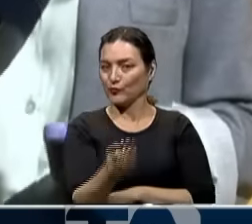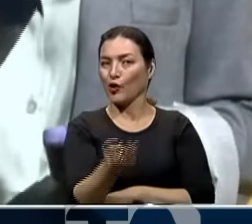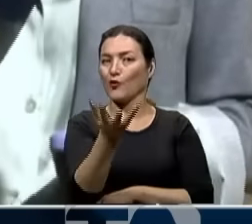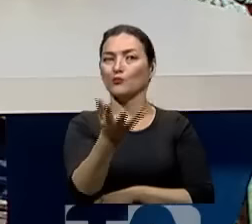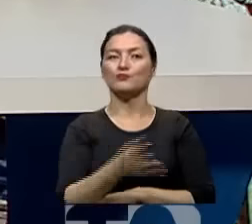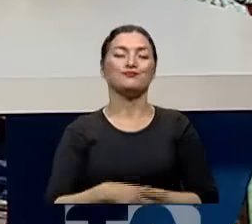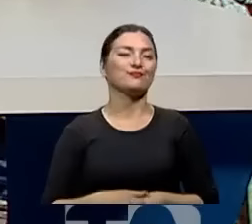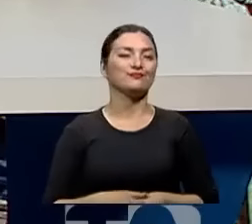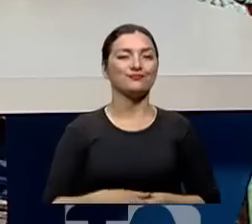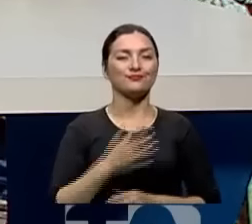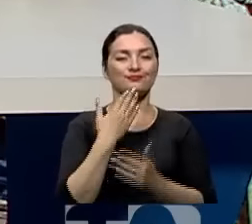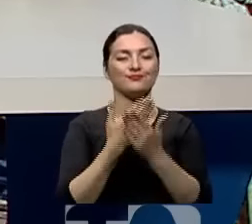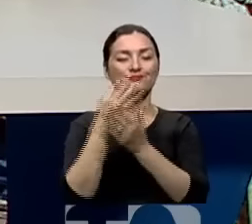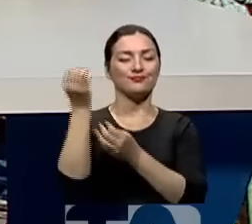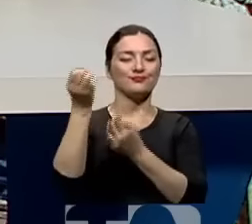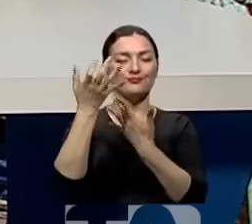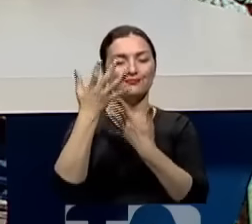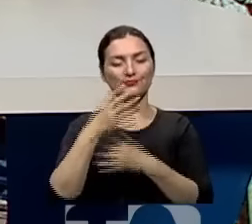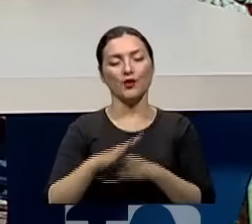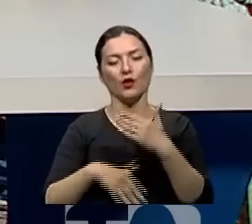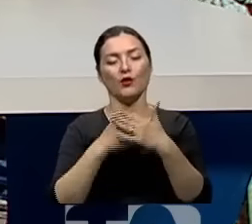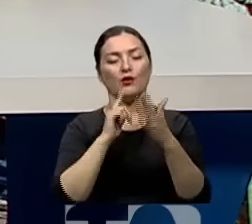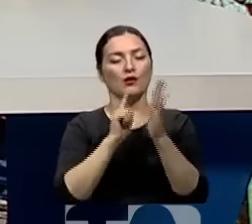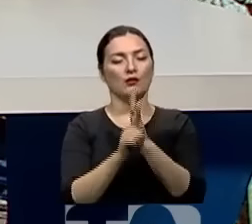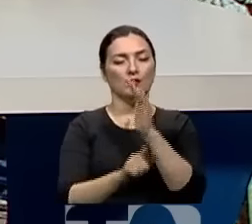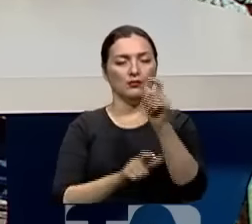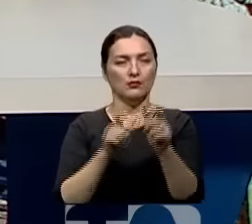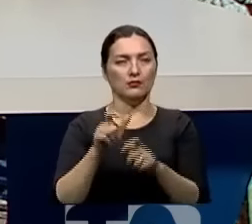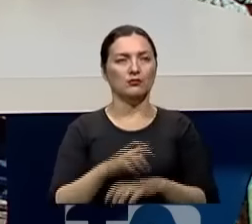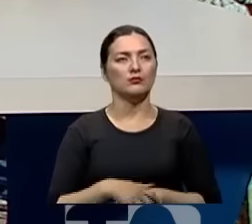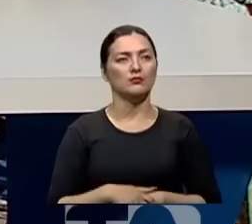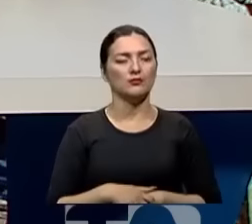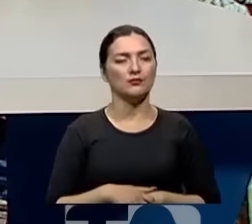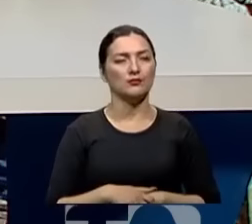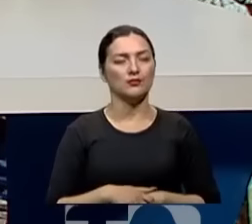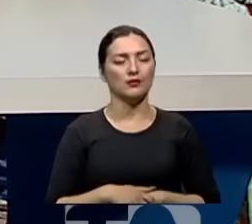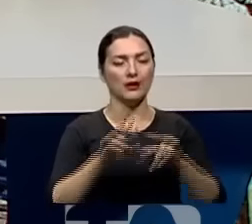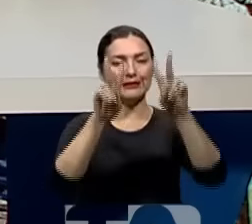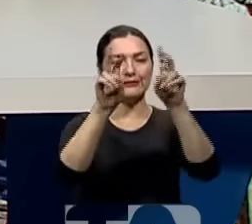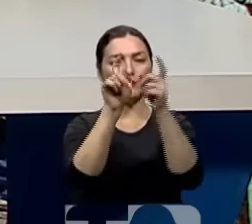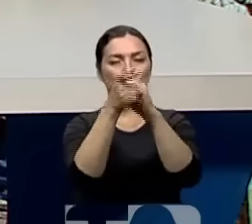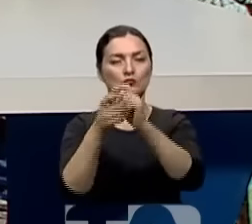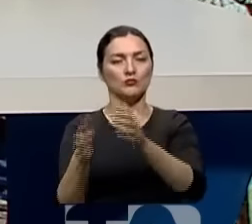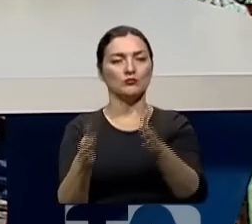Muchísimas gracias por esa información y también por recoger las denuncias de nuestros vecinos. Vamos a cambiar de tema.